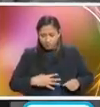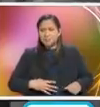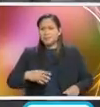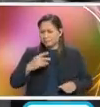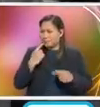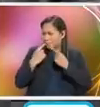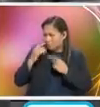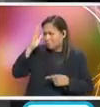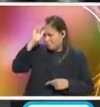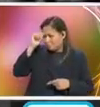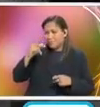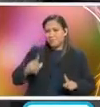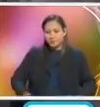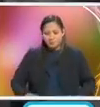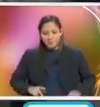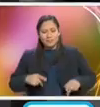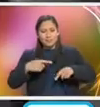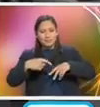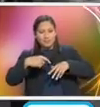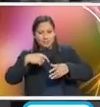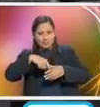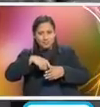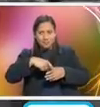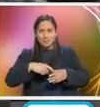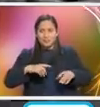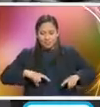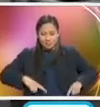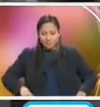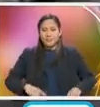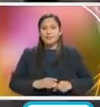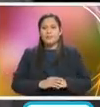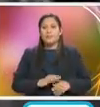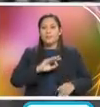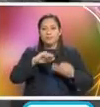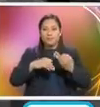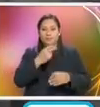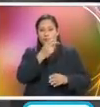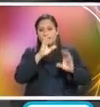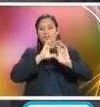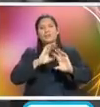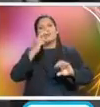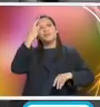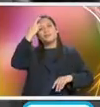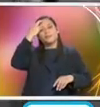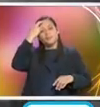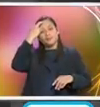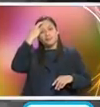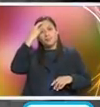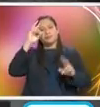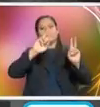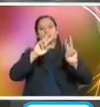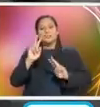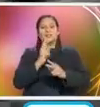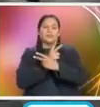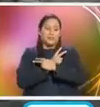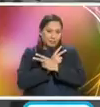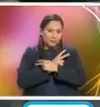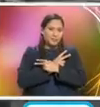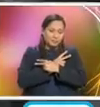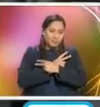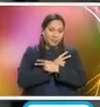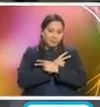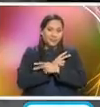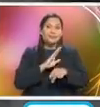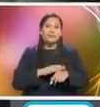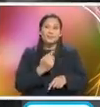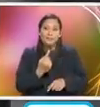por Pantalón supuesto. acampanado, ¿no? Sí. Ajá. Oye, entonces todas estas canciones te remiten de alguna manera al verano, Al a verano. las vacaciones,